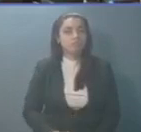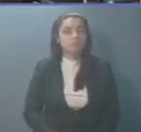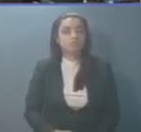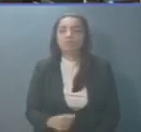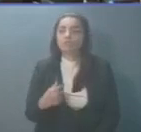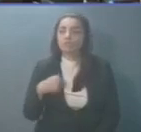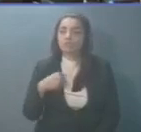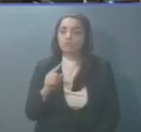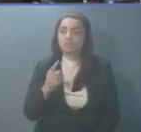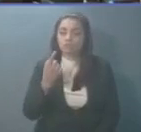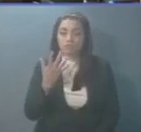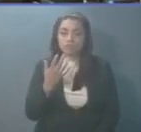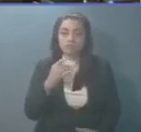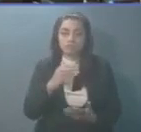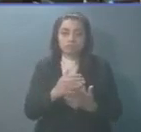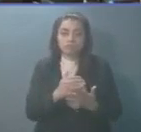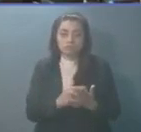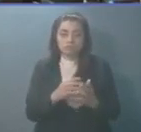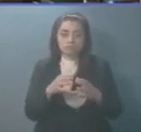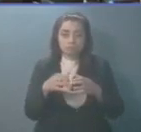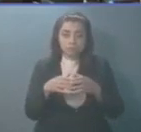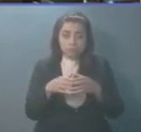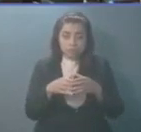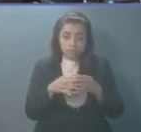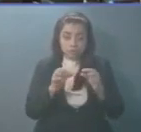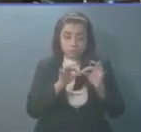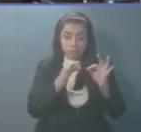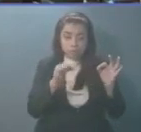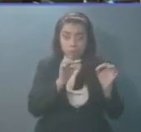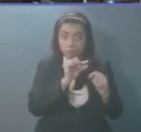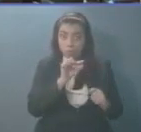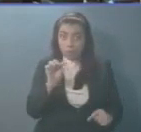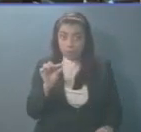Yo primero voy a leer el nombre de la comisión.